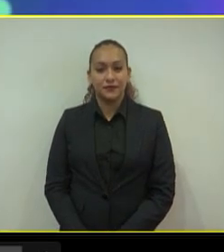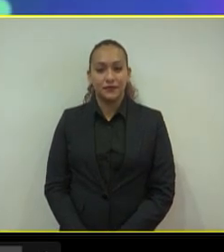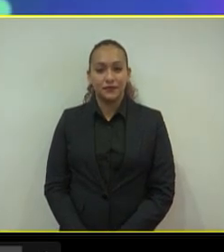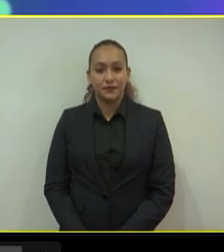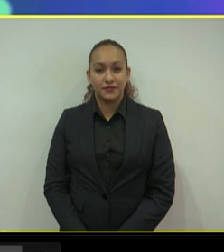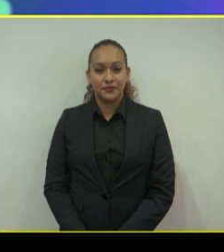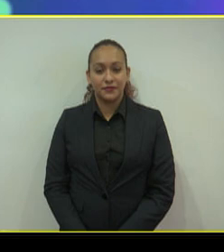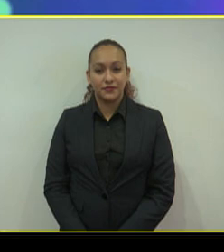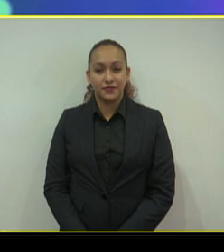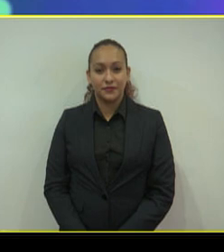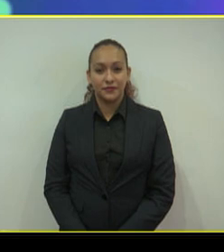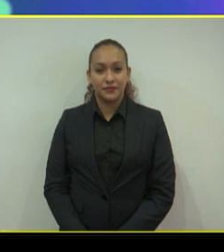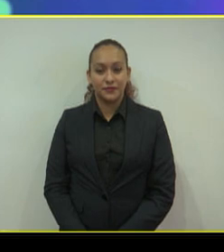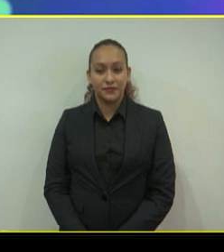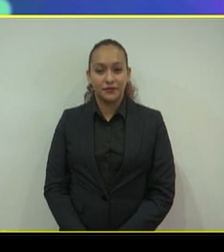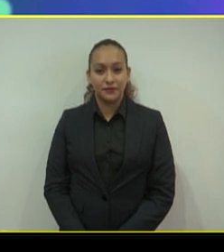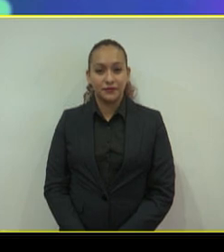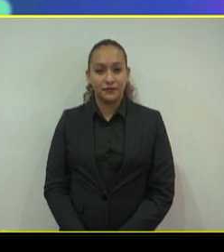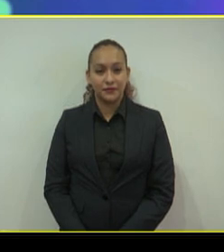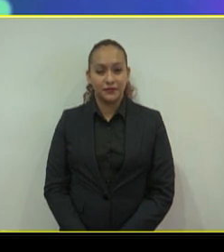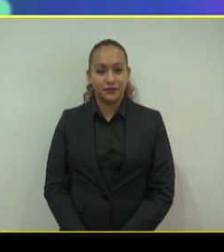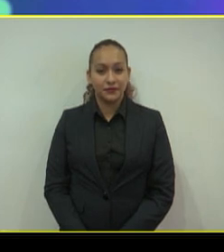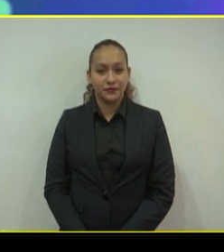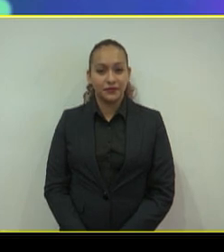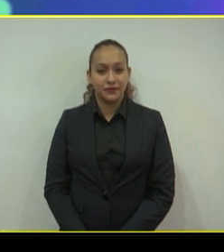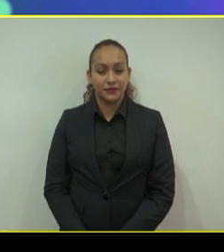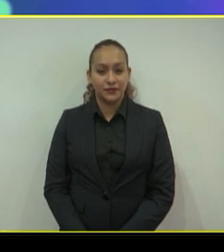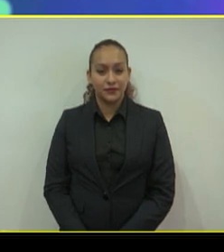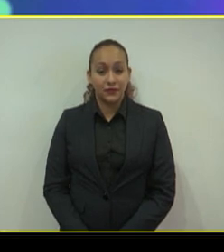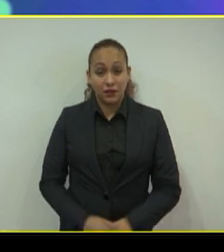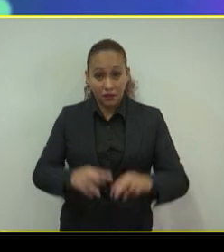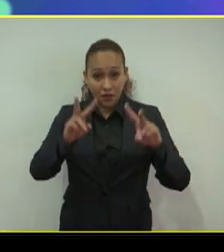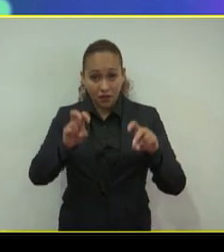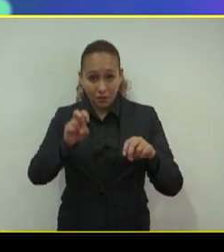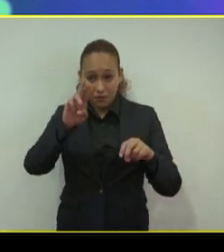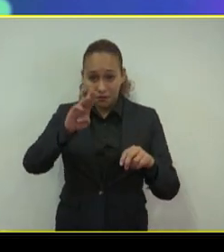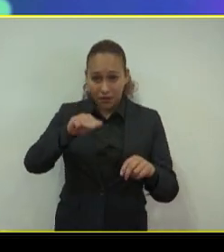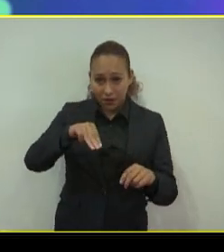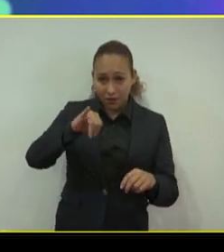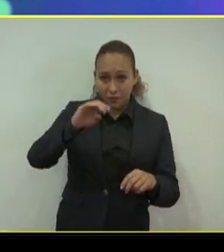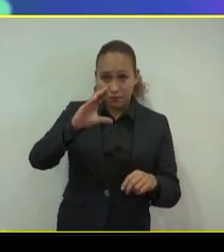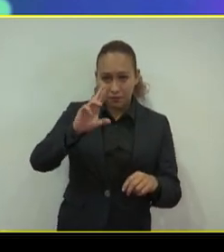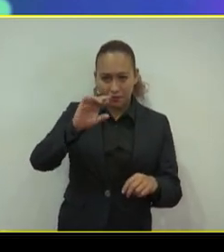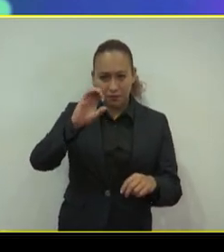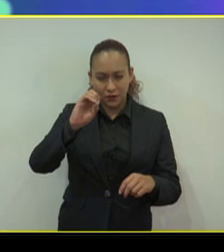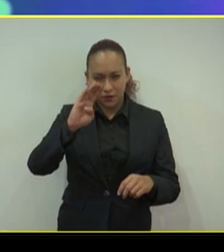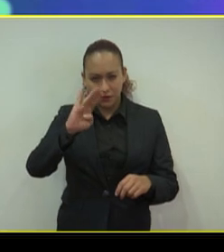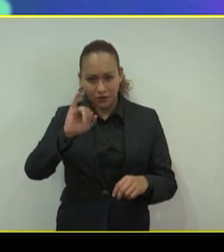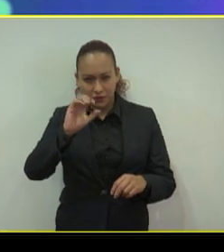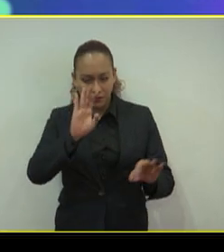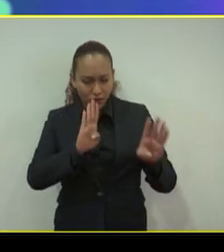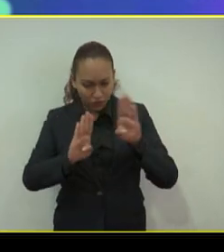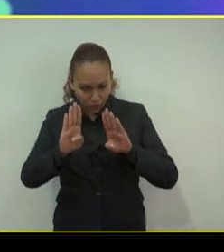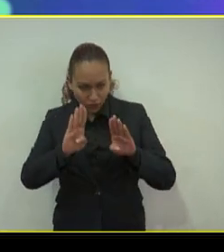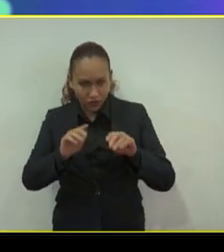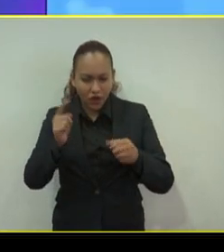En primer lugar, tenemos una pantalla de carga con la temática de microbiología. El escenario es el interior del cuerpo humano, donde habitan millones de